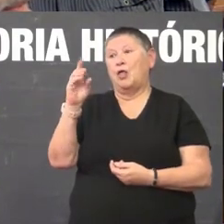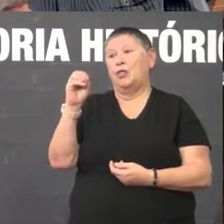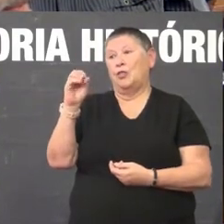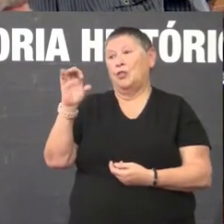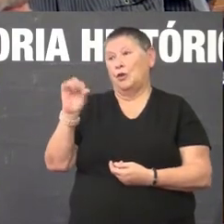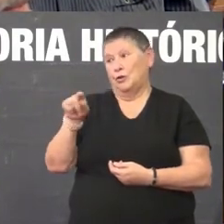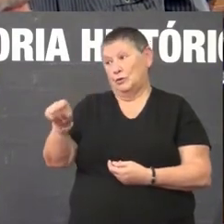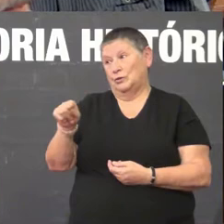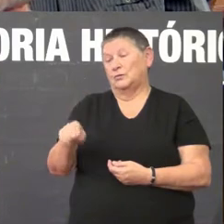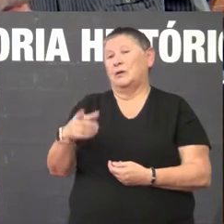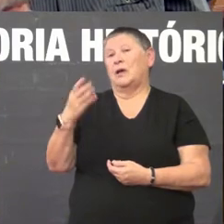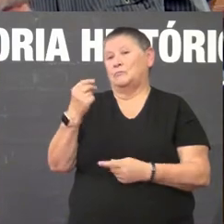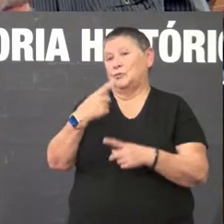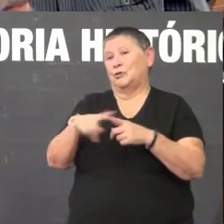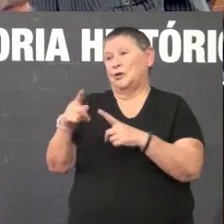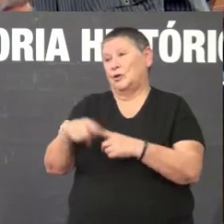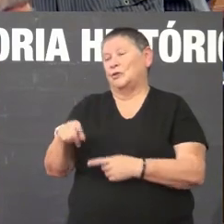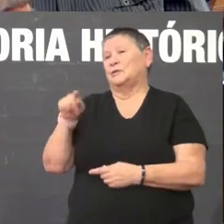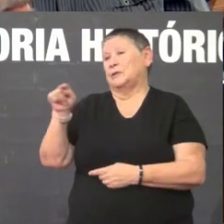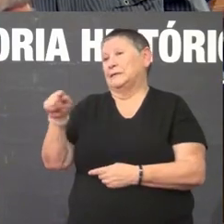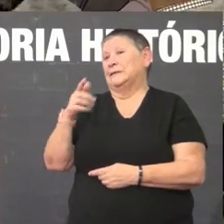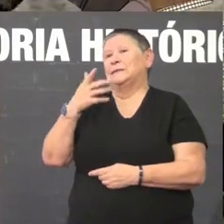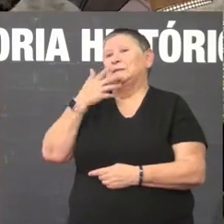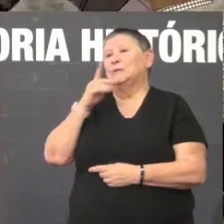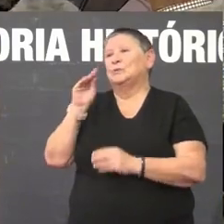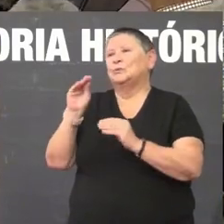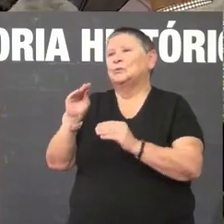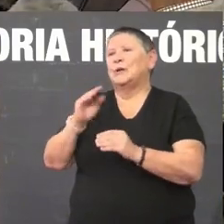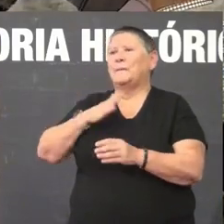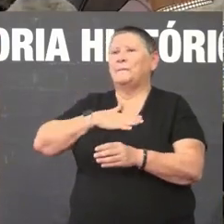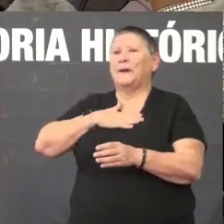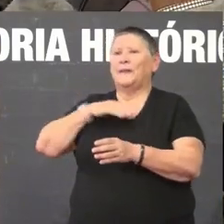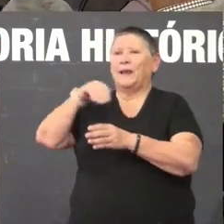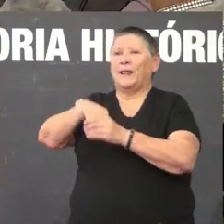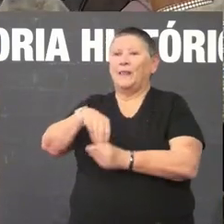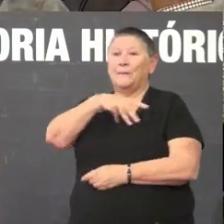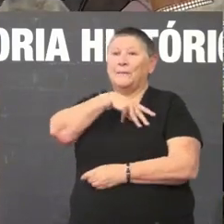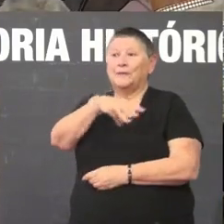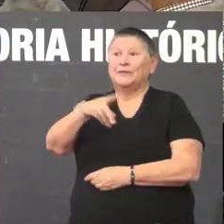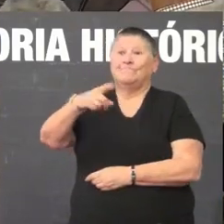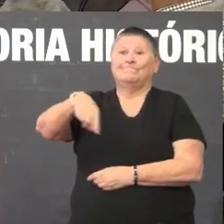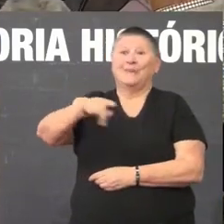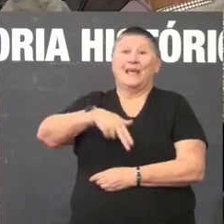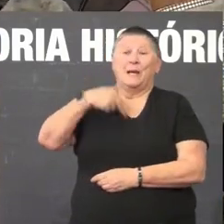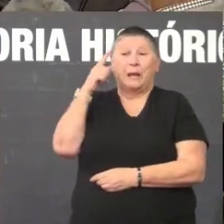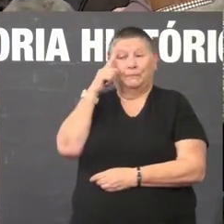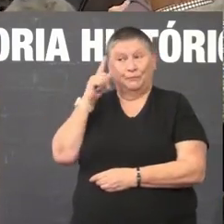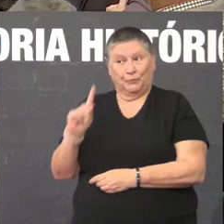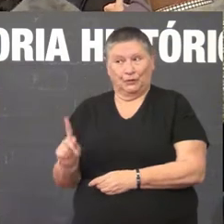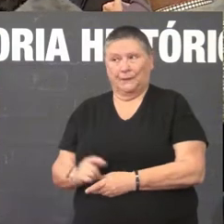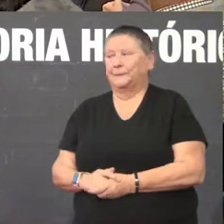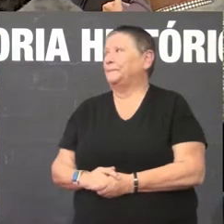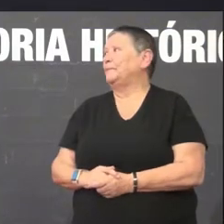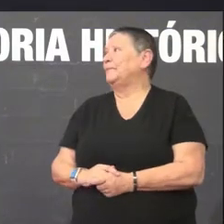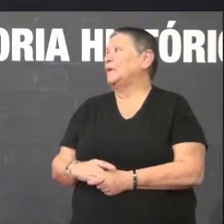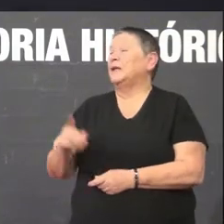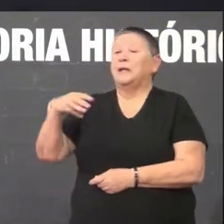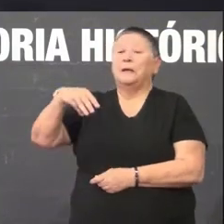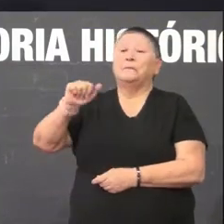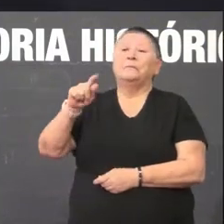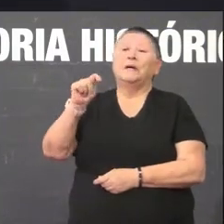cousas, si se desconoce en xeral a súa pertenencia á masonería. Finalmente, falaría de